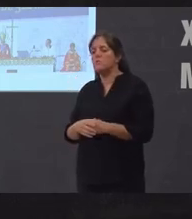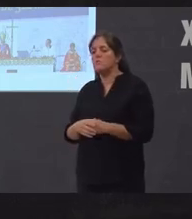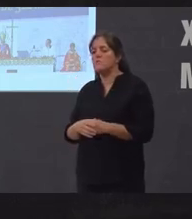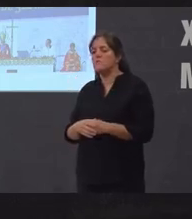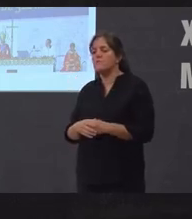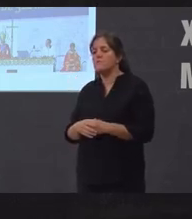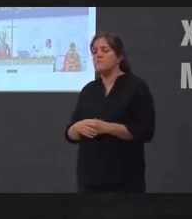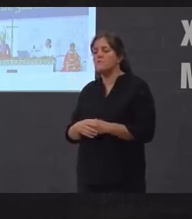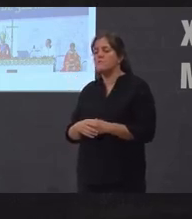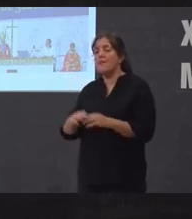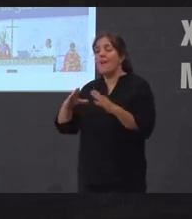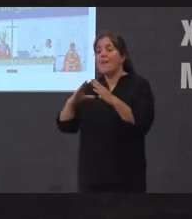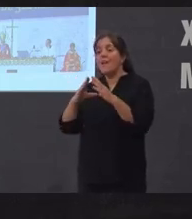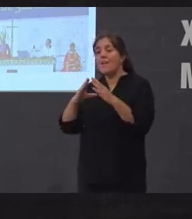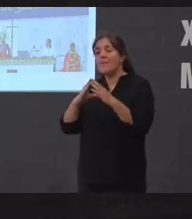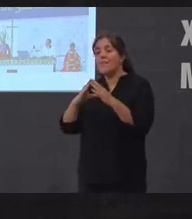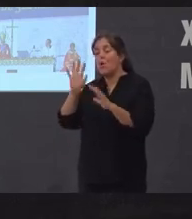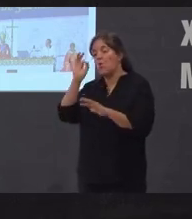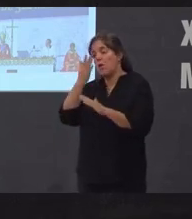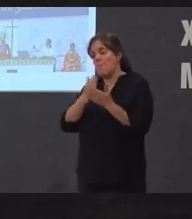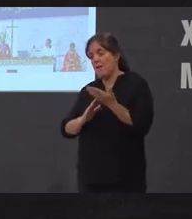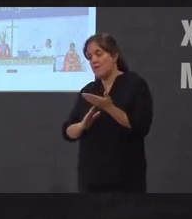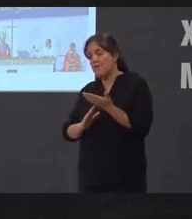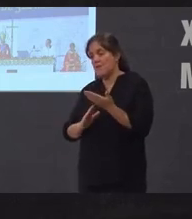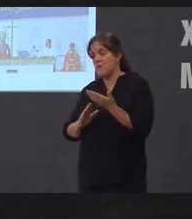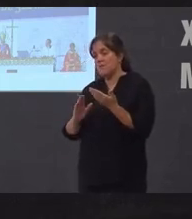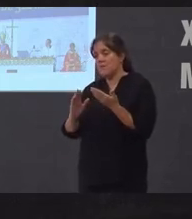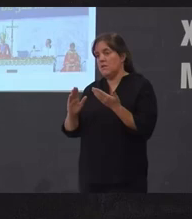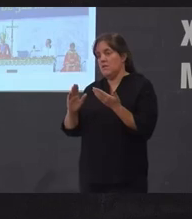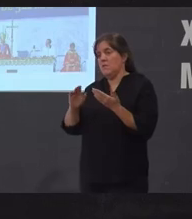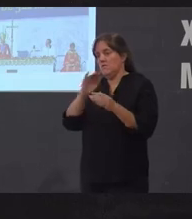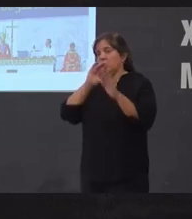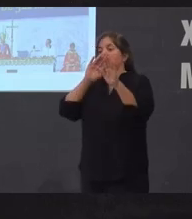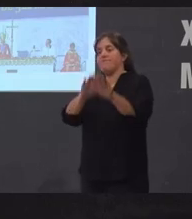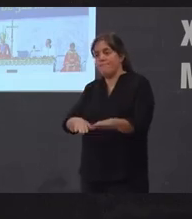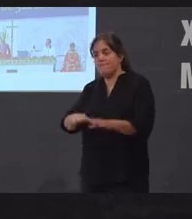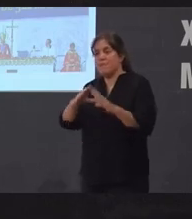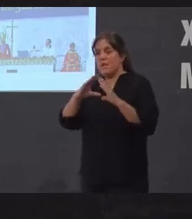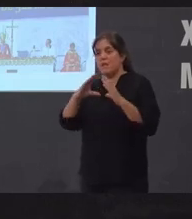que a propia Igrexa, ou parte da Igrexa, parte dos católicos,